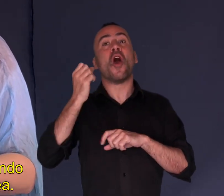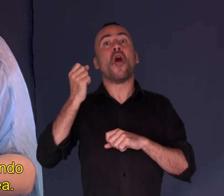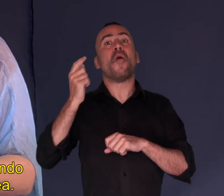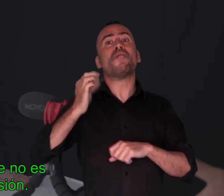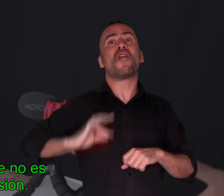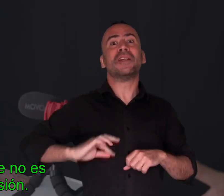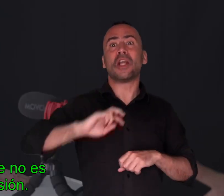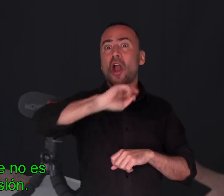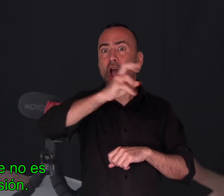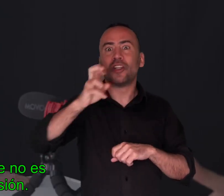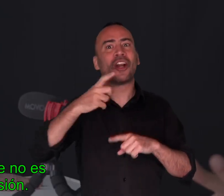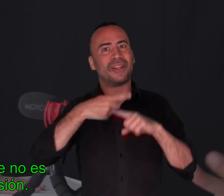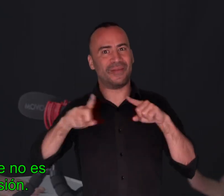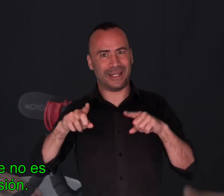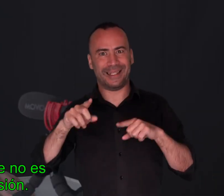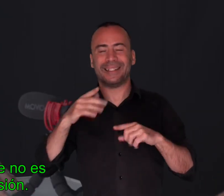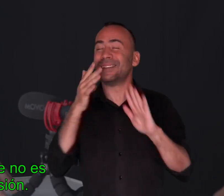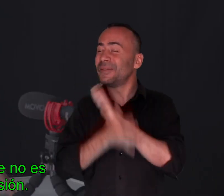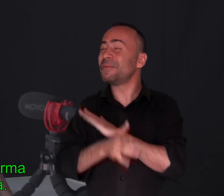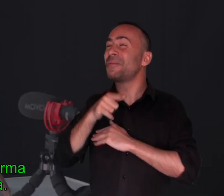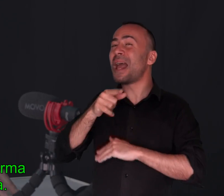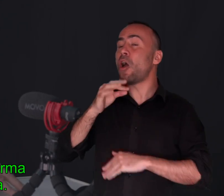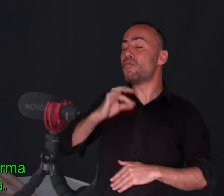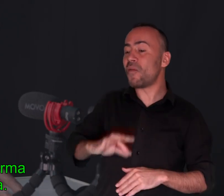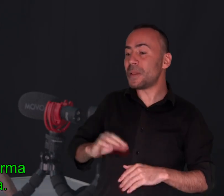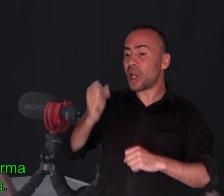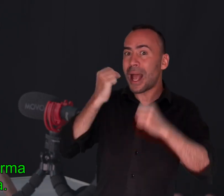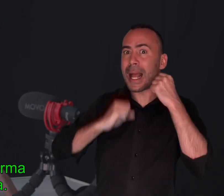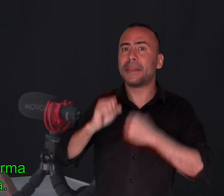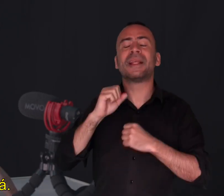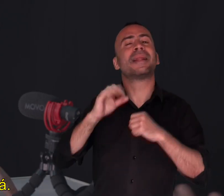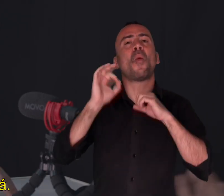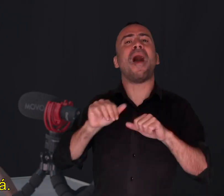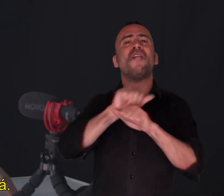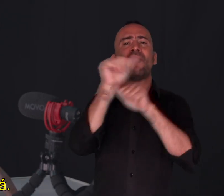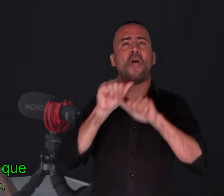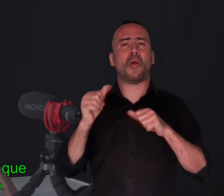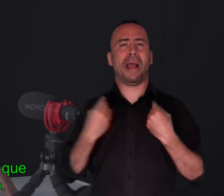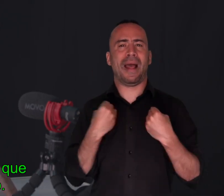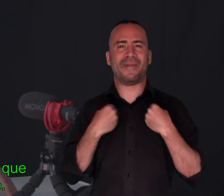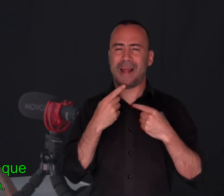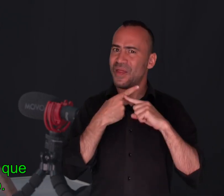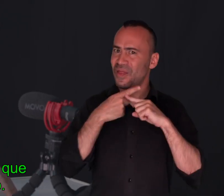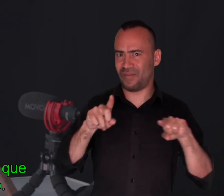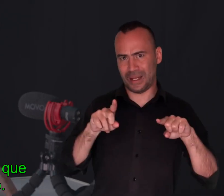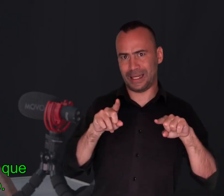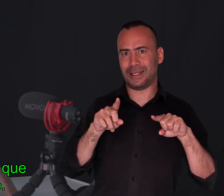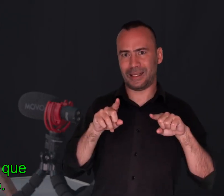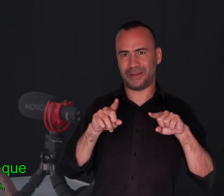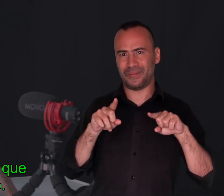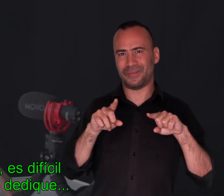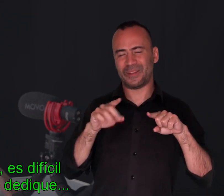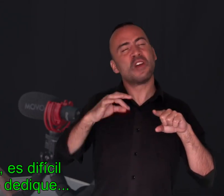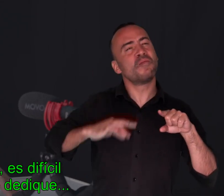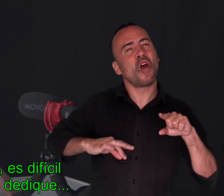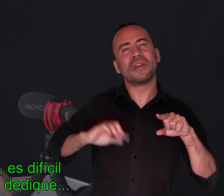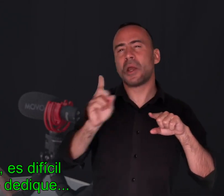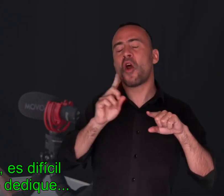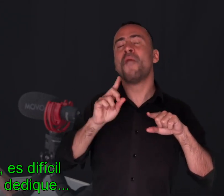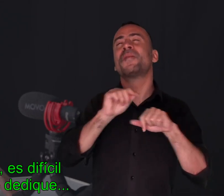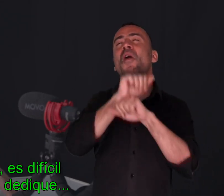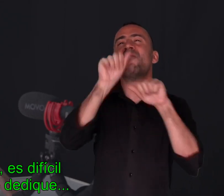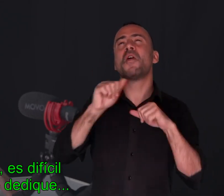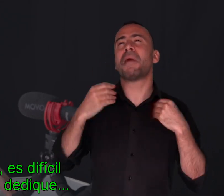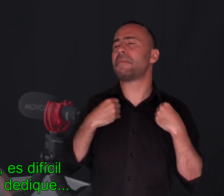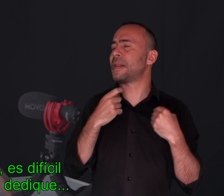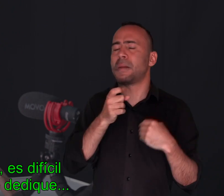siguiendo una línea claro es que no es una profesión una forma de vida eso es lo que yo veo es que Entonces